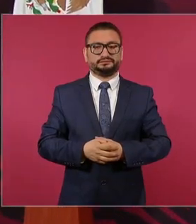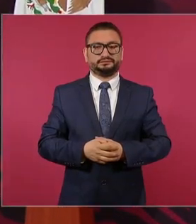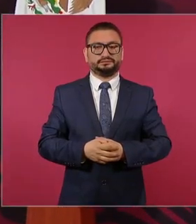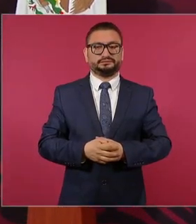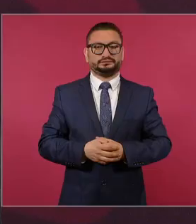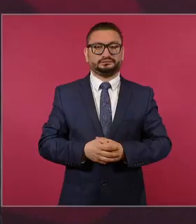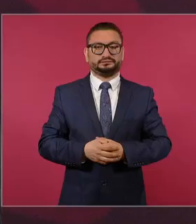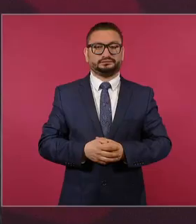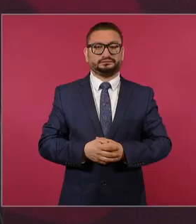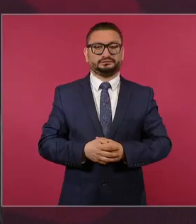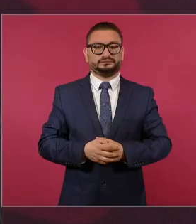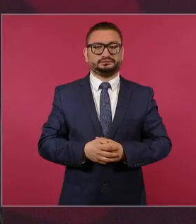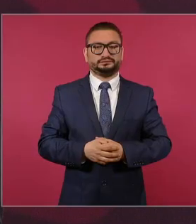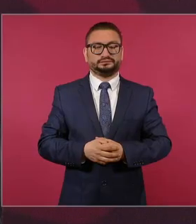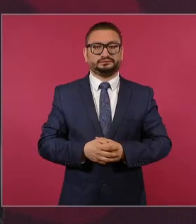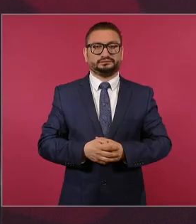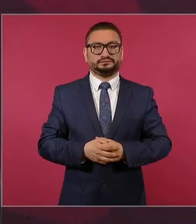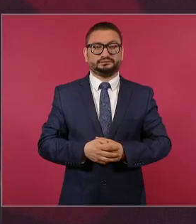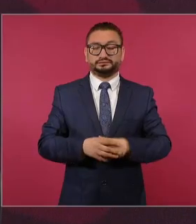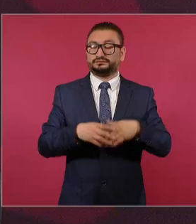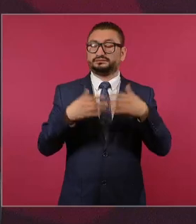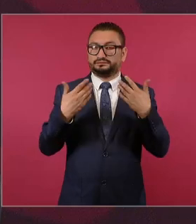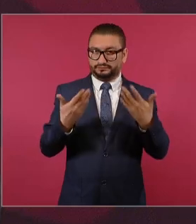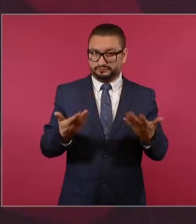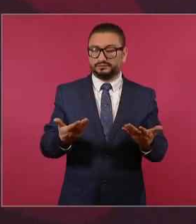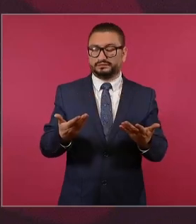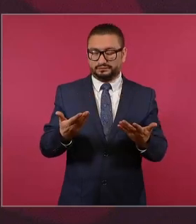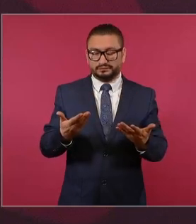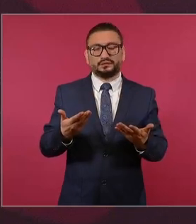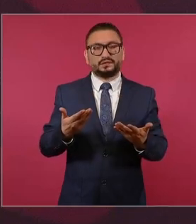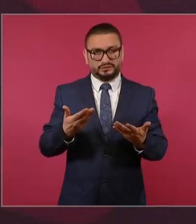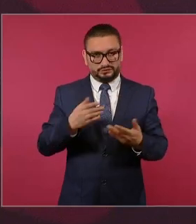Entonces, sí ha funcionado